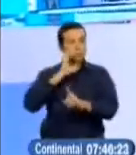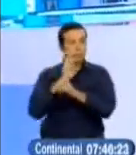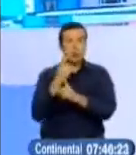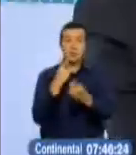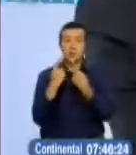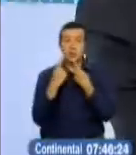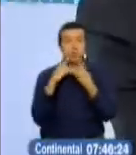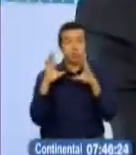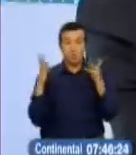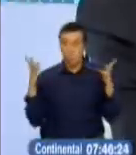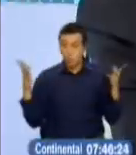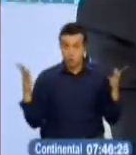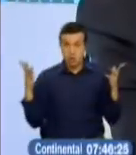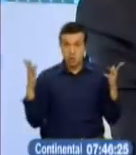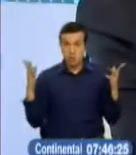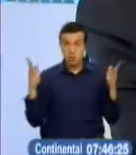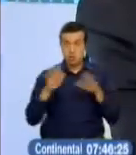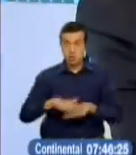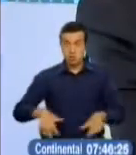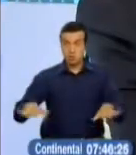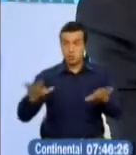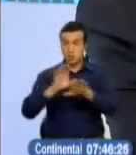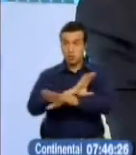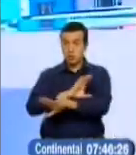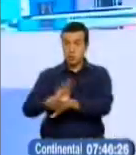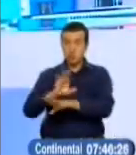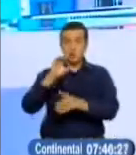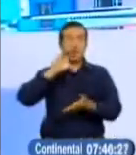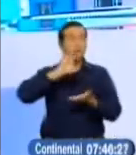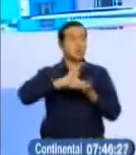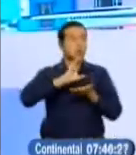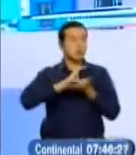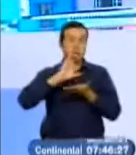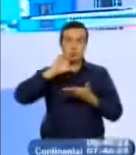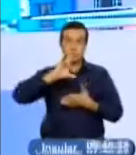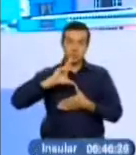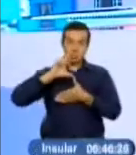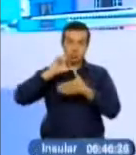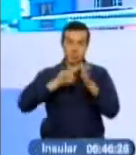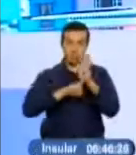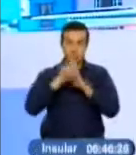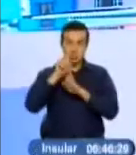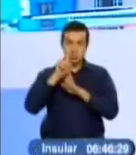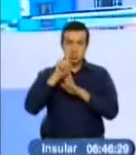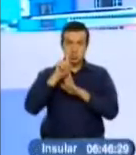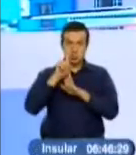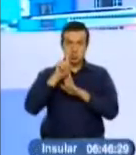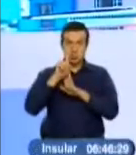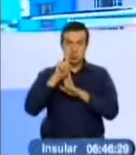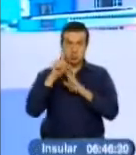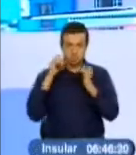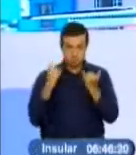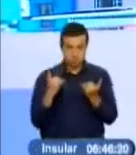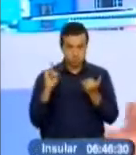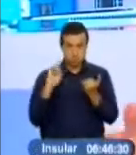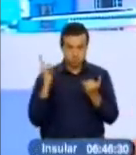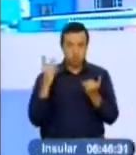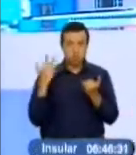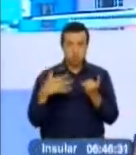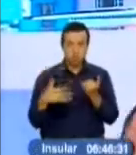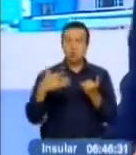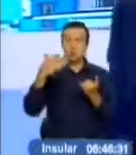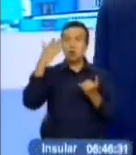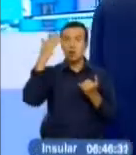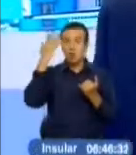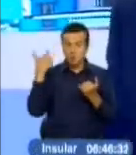hay diálogo sobre el agro no el diálogo sobre el sector rural el centro de latinoamericano para el desarrollo rural no ahora que se ha puesto de